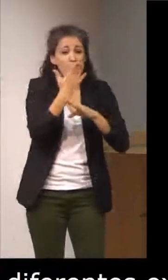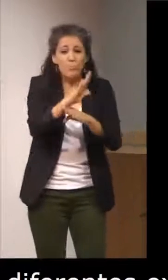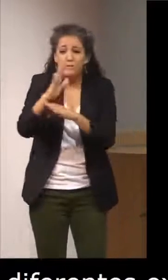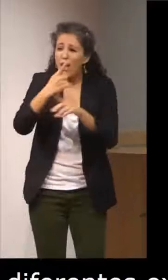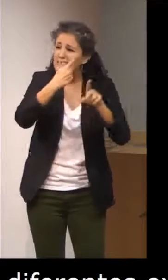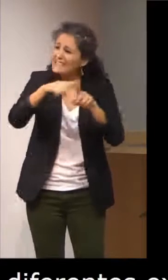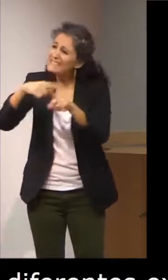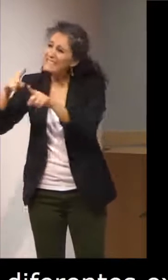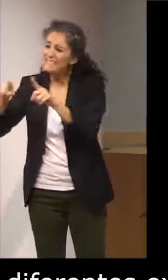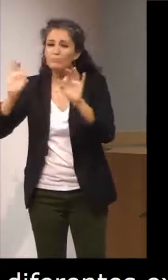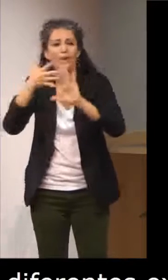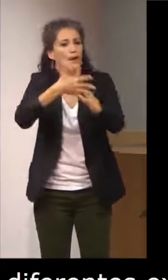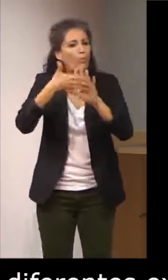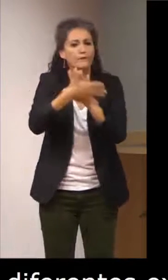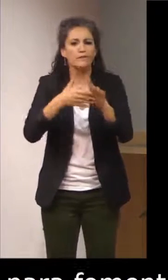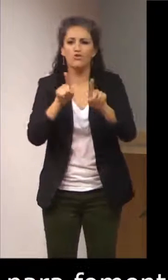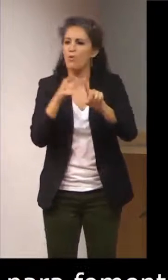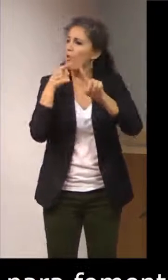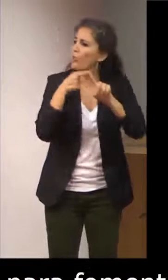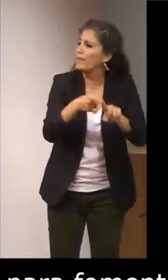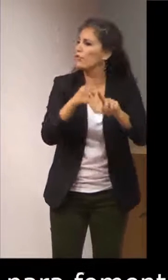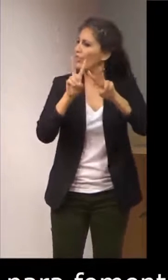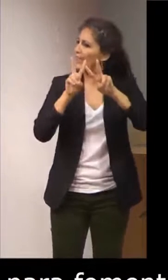todas las universidades que nos han enviado sus propuestas